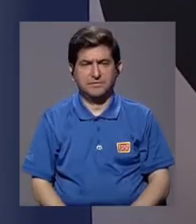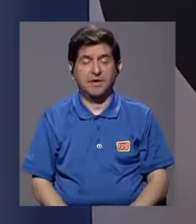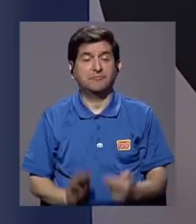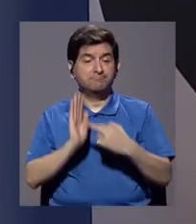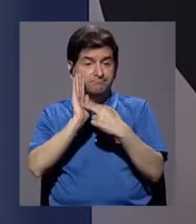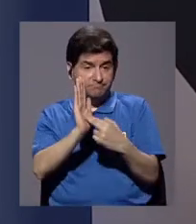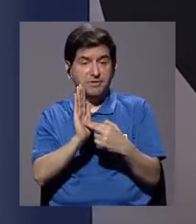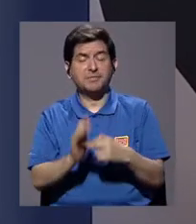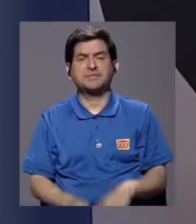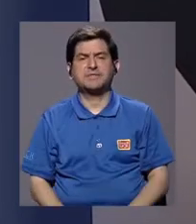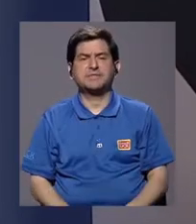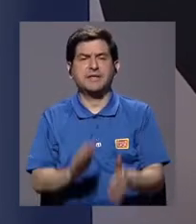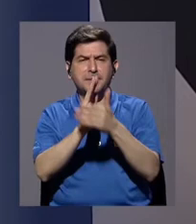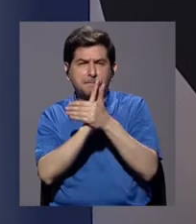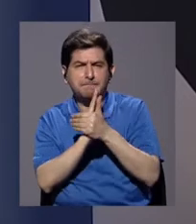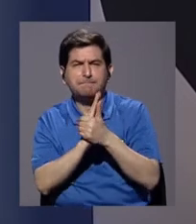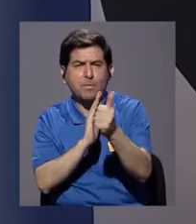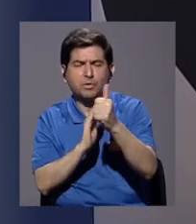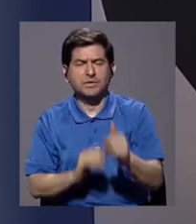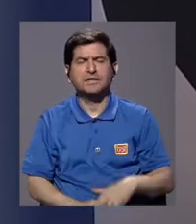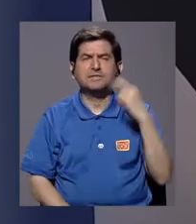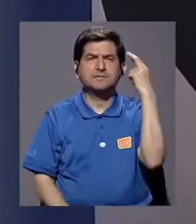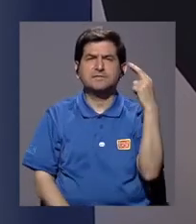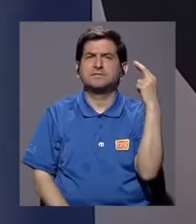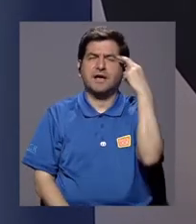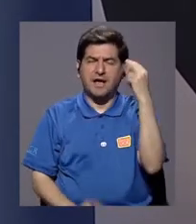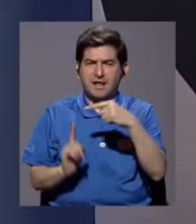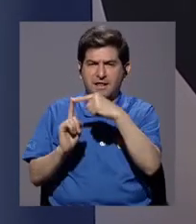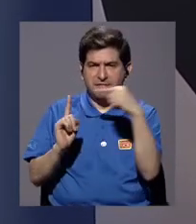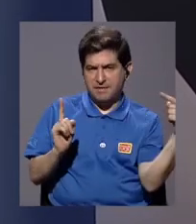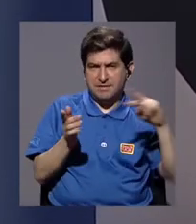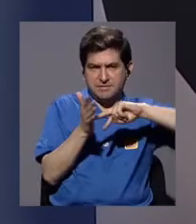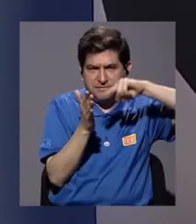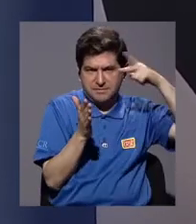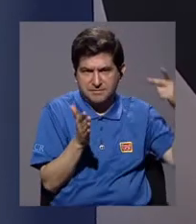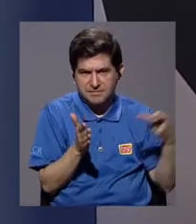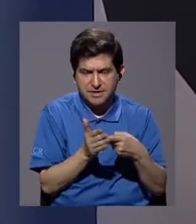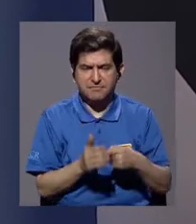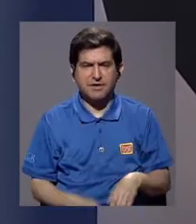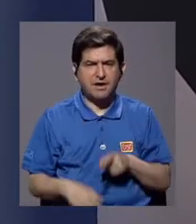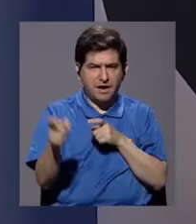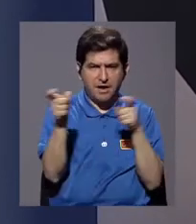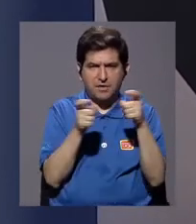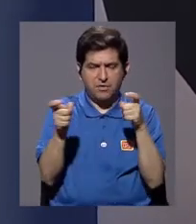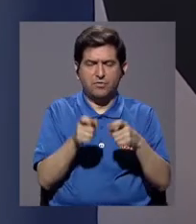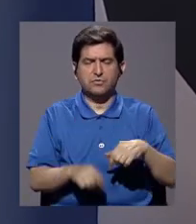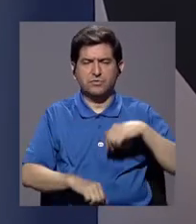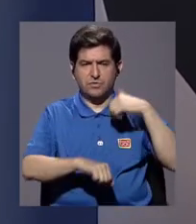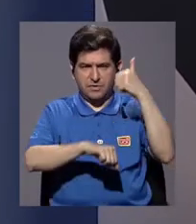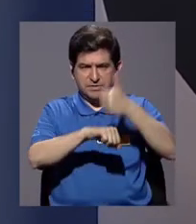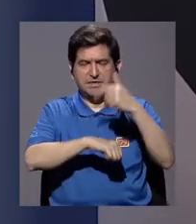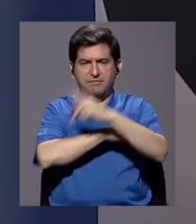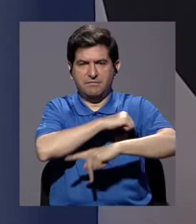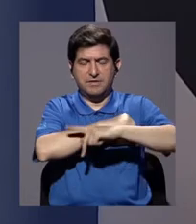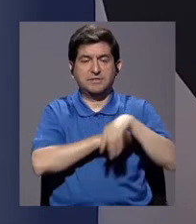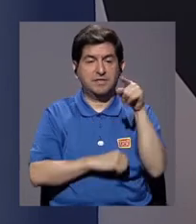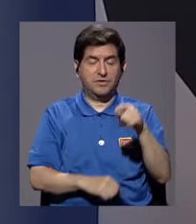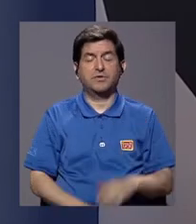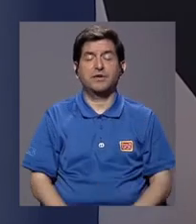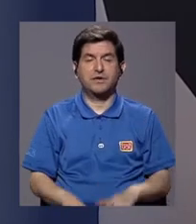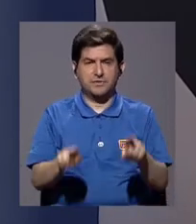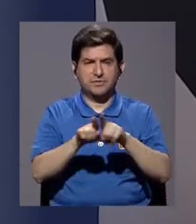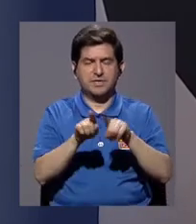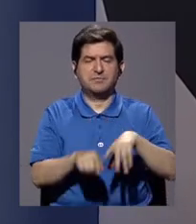modo representan una potencia de la reflexión desde lo que significa regular en nuestro país, que por cierto están de